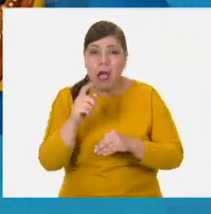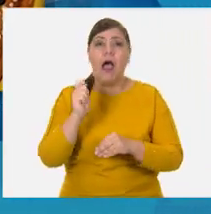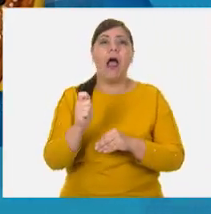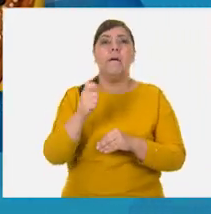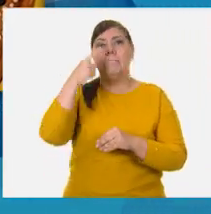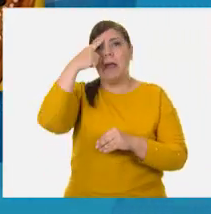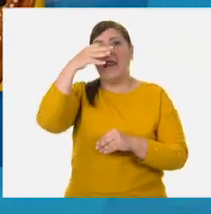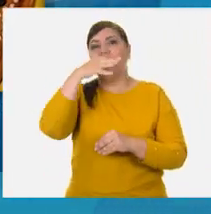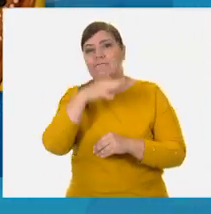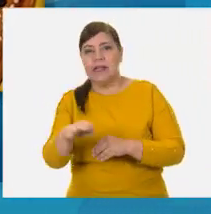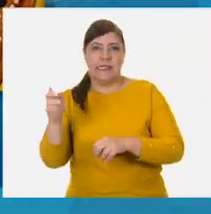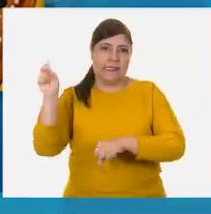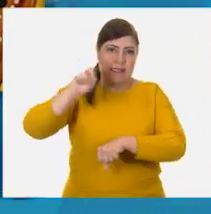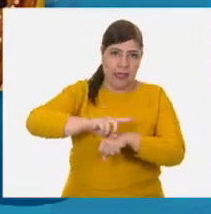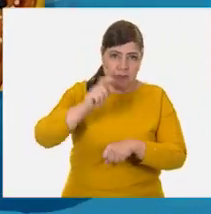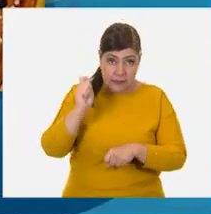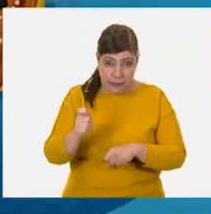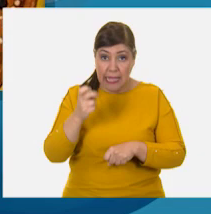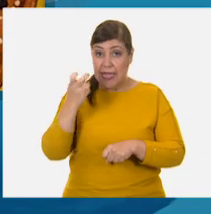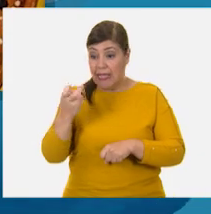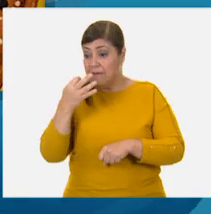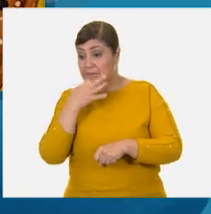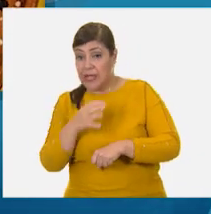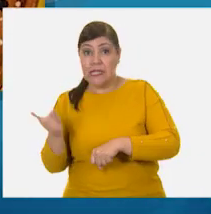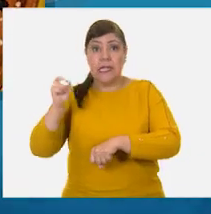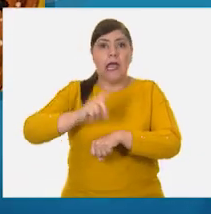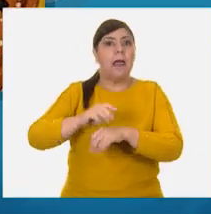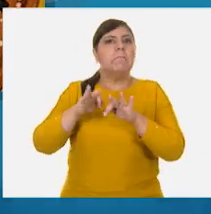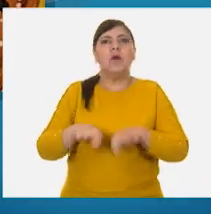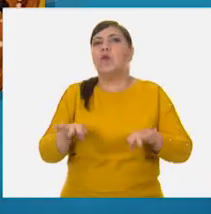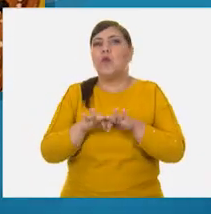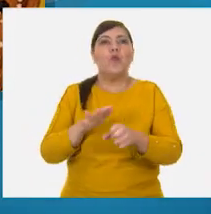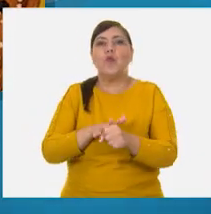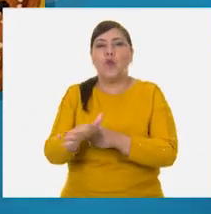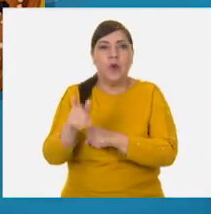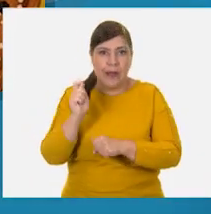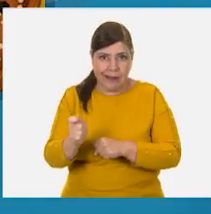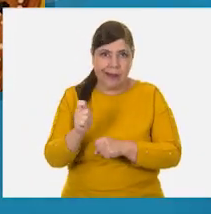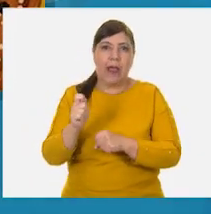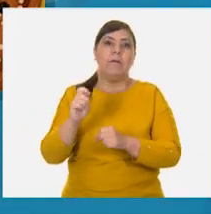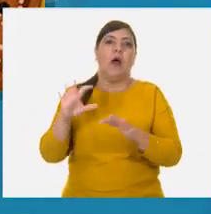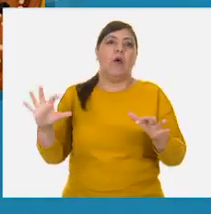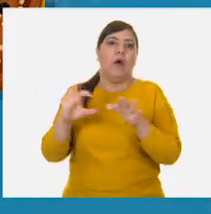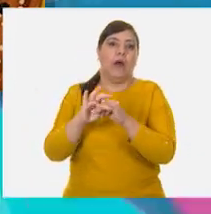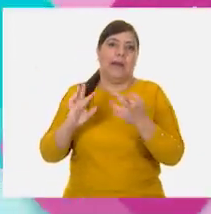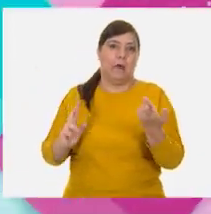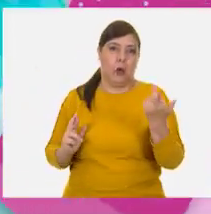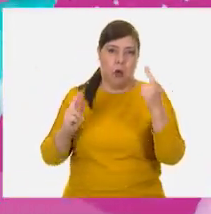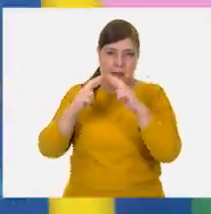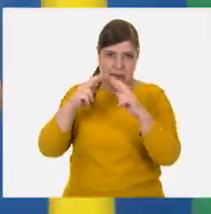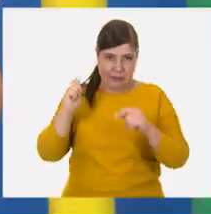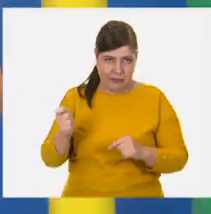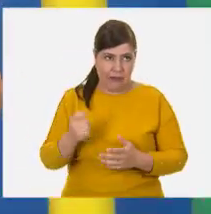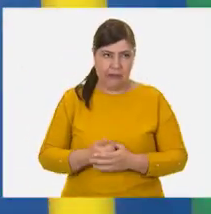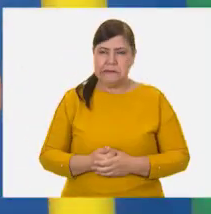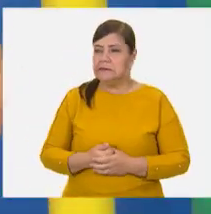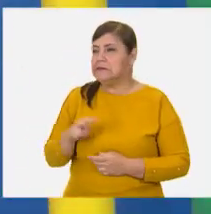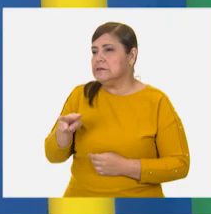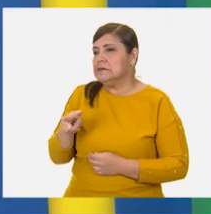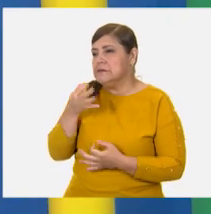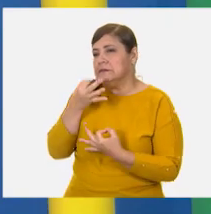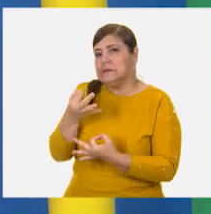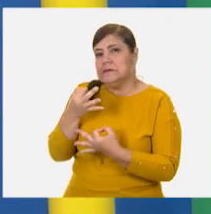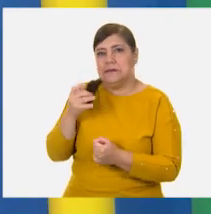en este periodo, la mayor parte de las celebraciones importantes eran de carácter religioso. Ay, ya se me antojó.